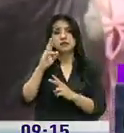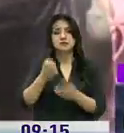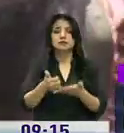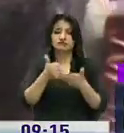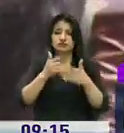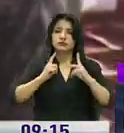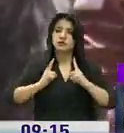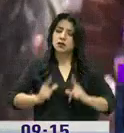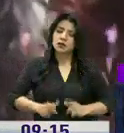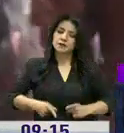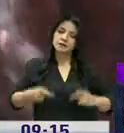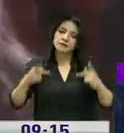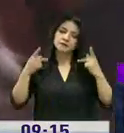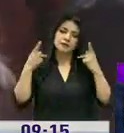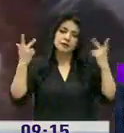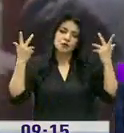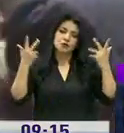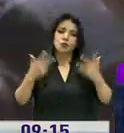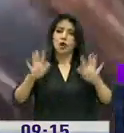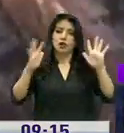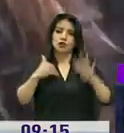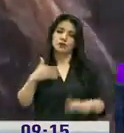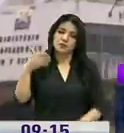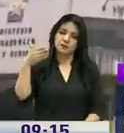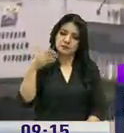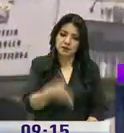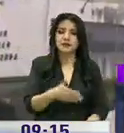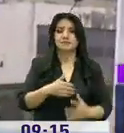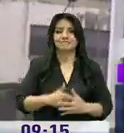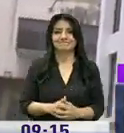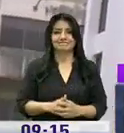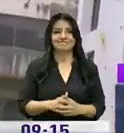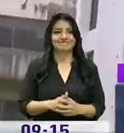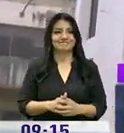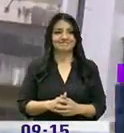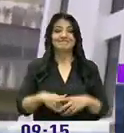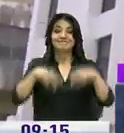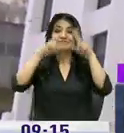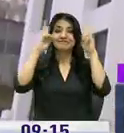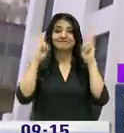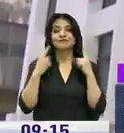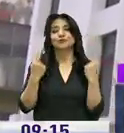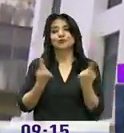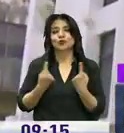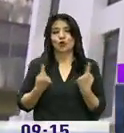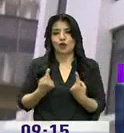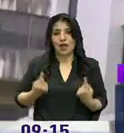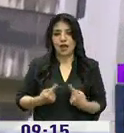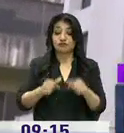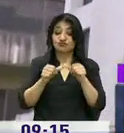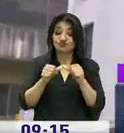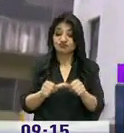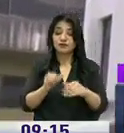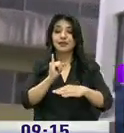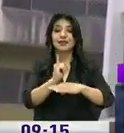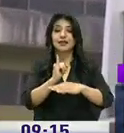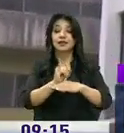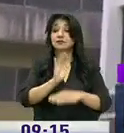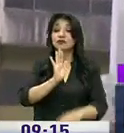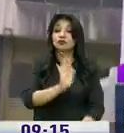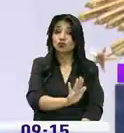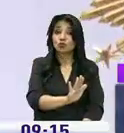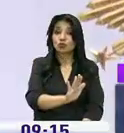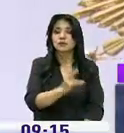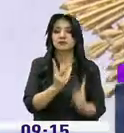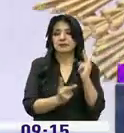salud y sea lo que sea yo vengo. La Chururita, como se la conoce de cariño, permanece en iglesia en la catedral y